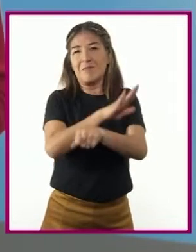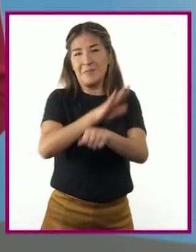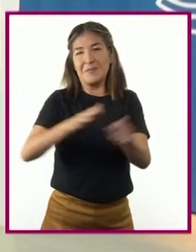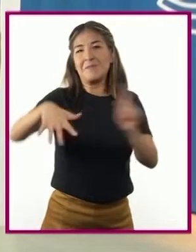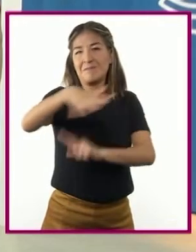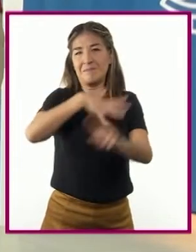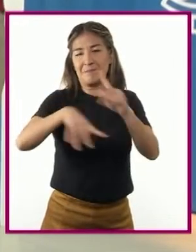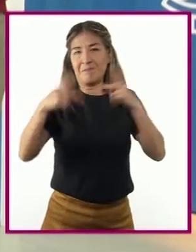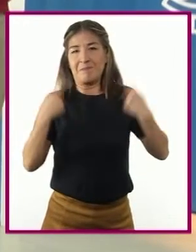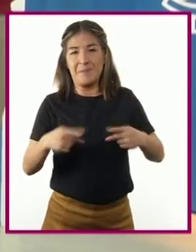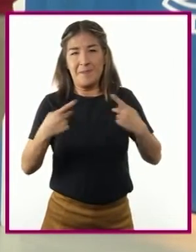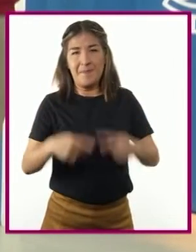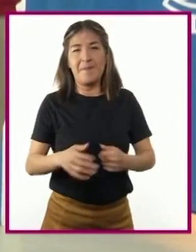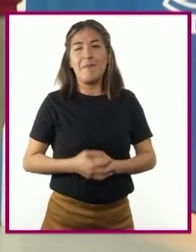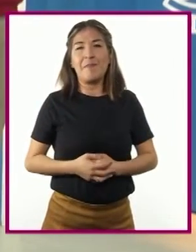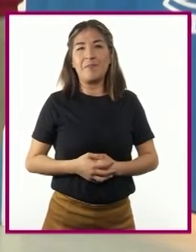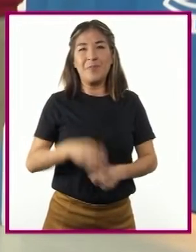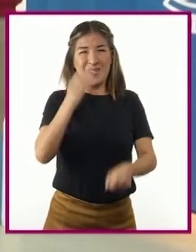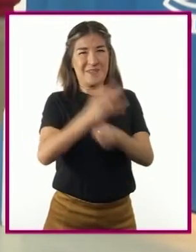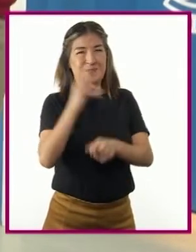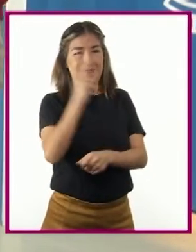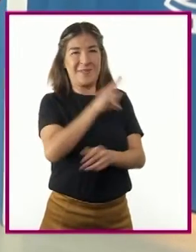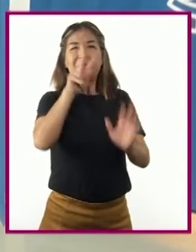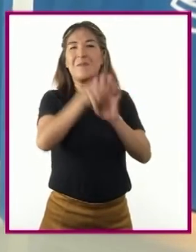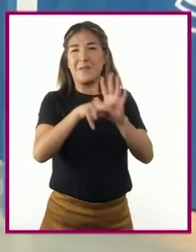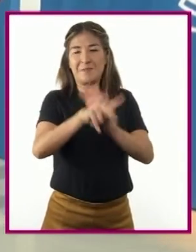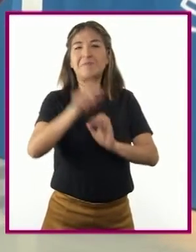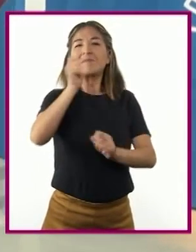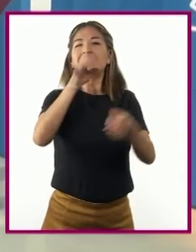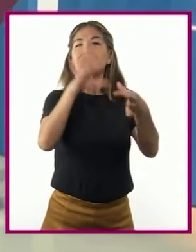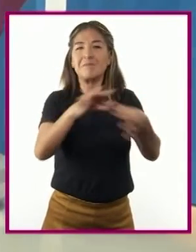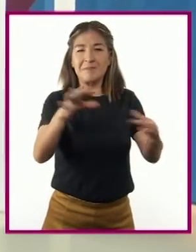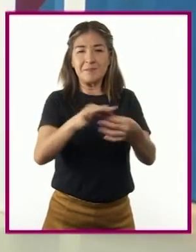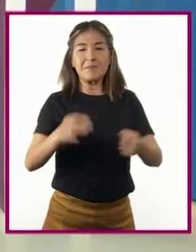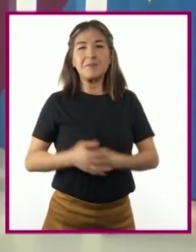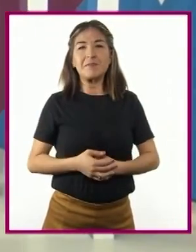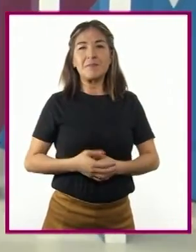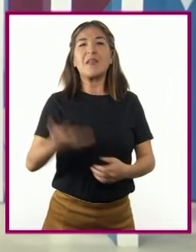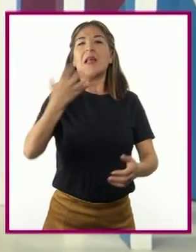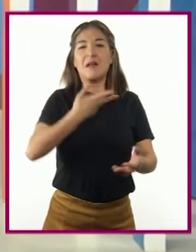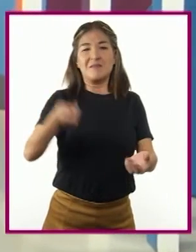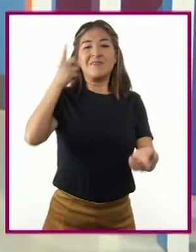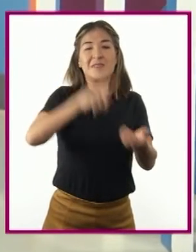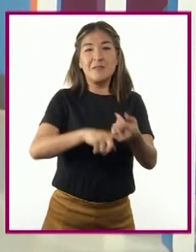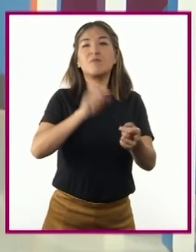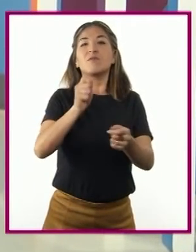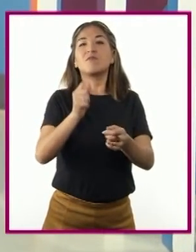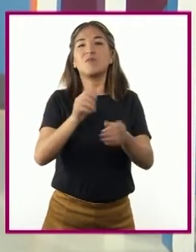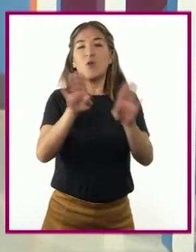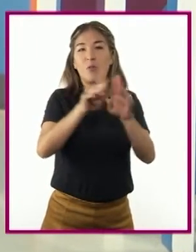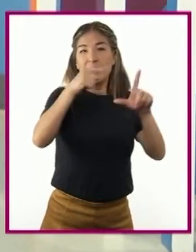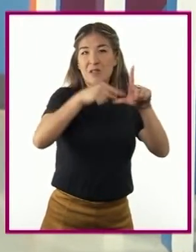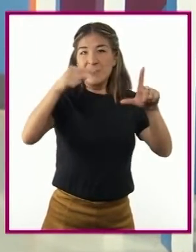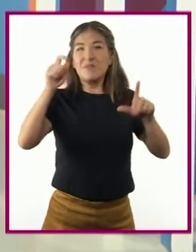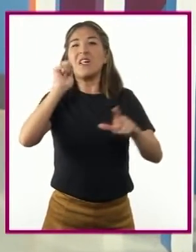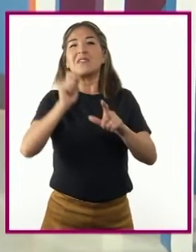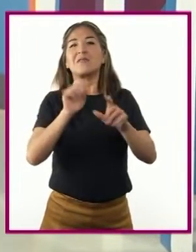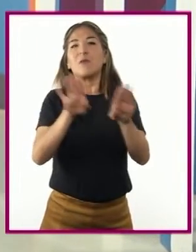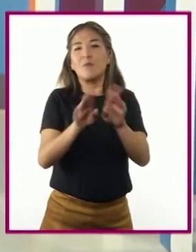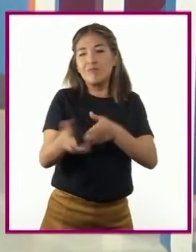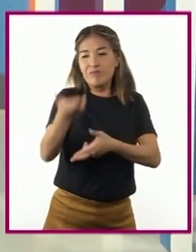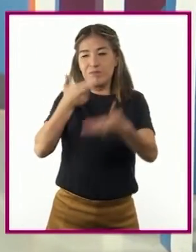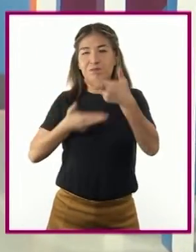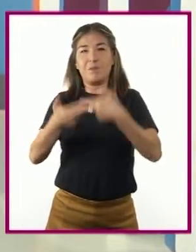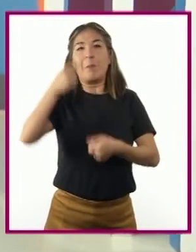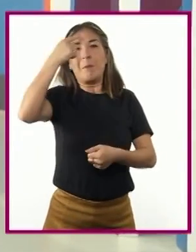población. El video también nos explica que hay una gráfica regresiva, indica las necesidades